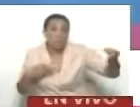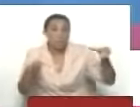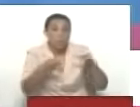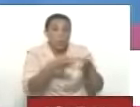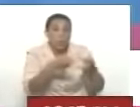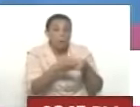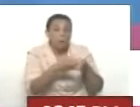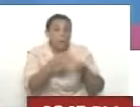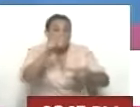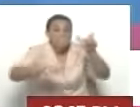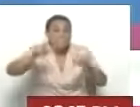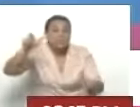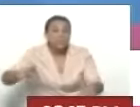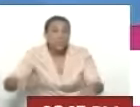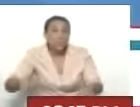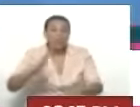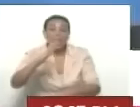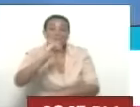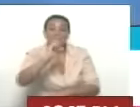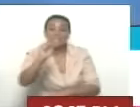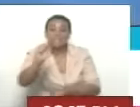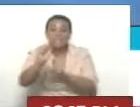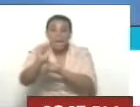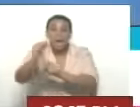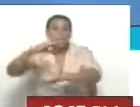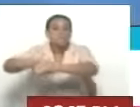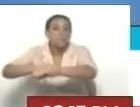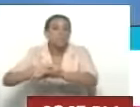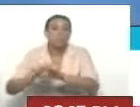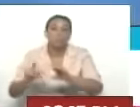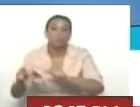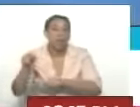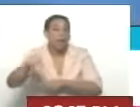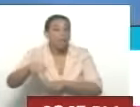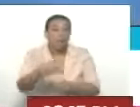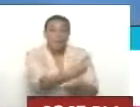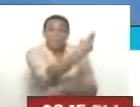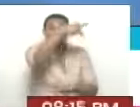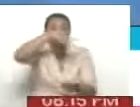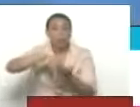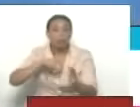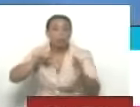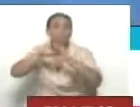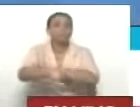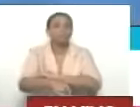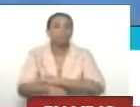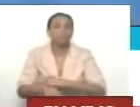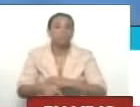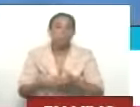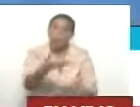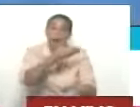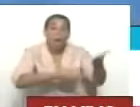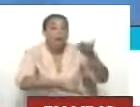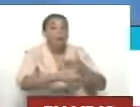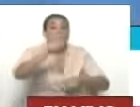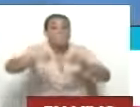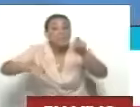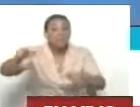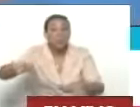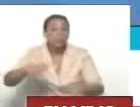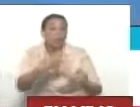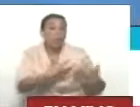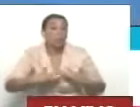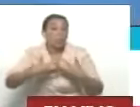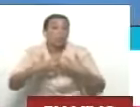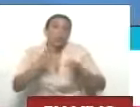de agentes de la CIA. Algunos de ellos habían venido a invadir Venezuela. Un canje, como se hace en el